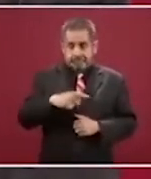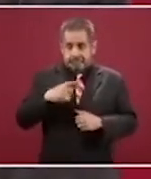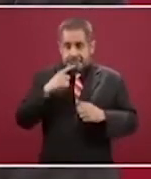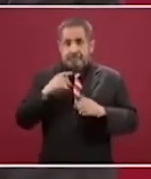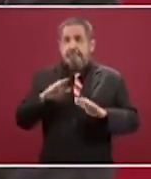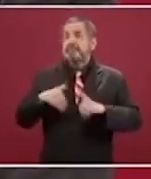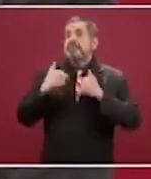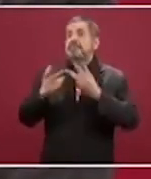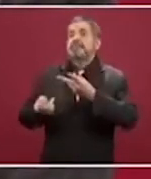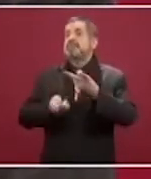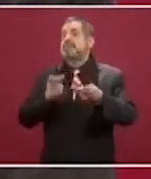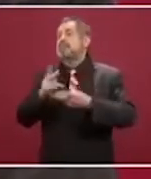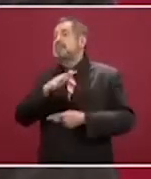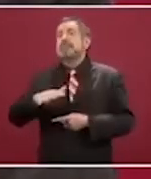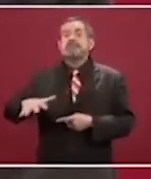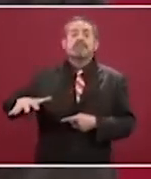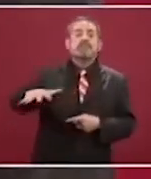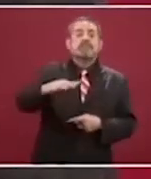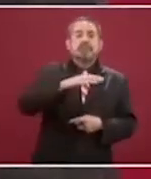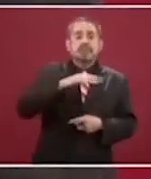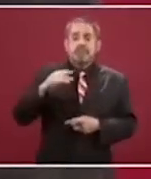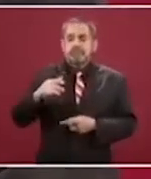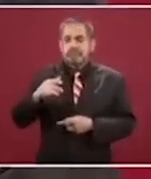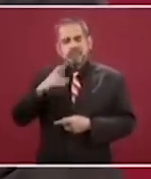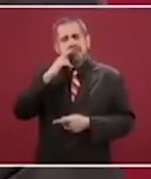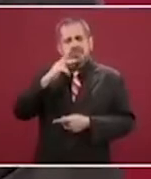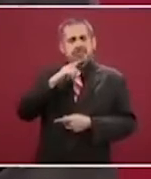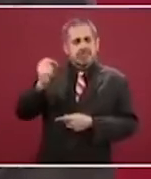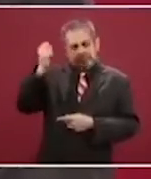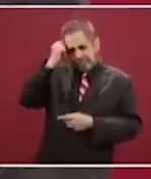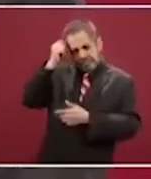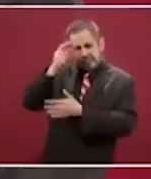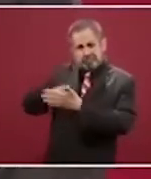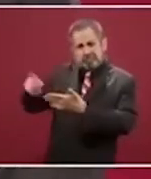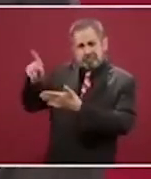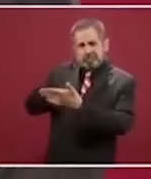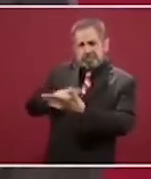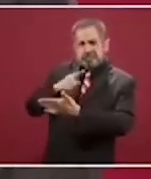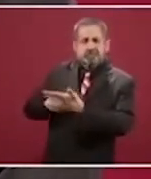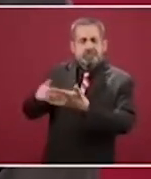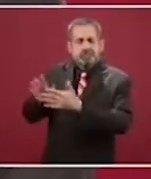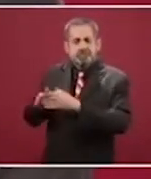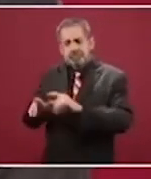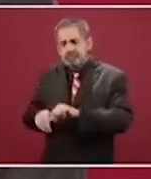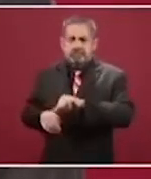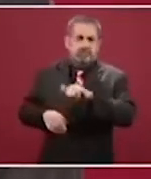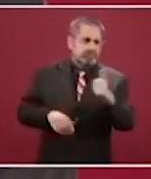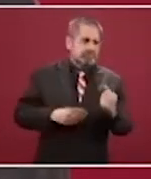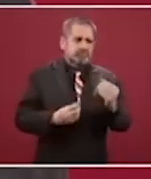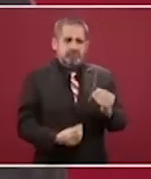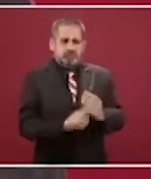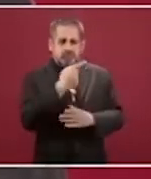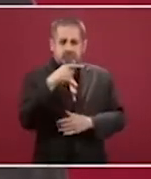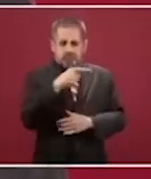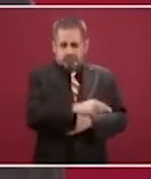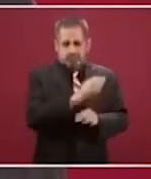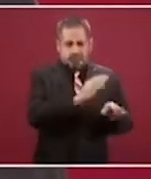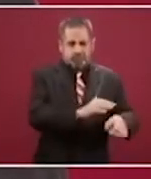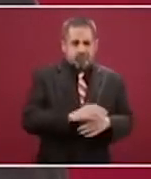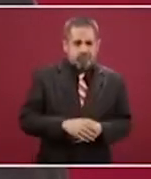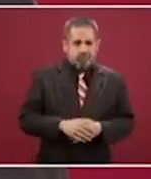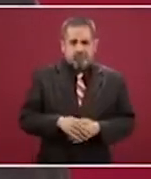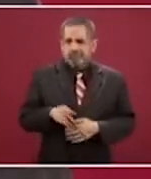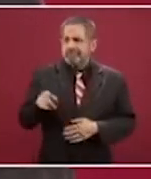decidieron que se debía cancelar el proyecto de Texcoco por